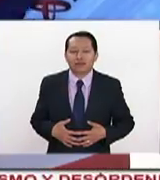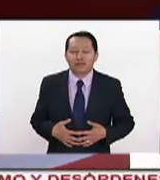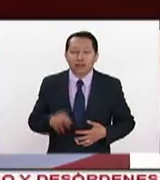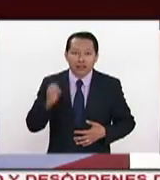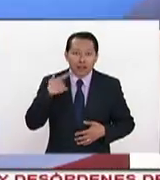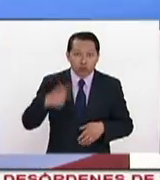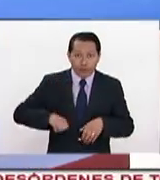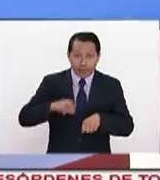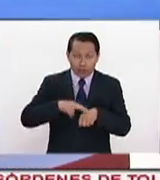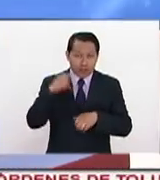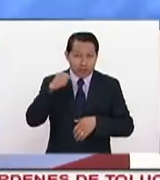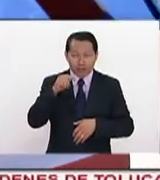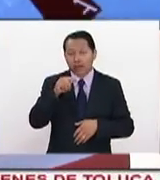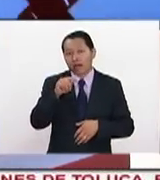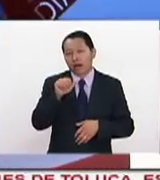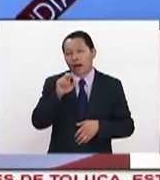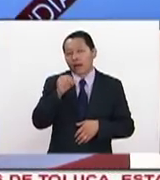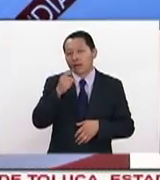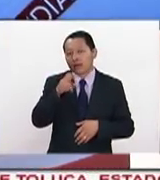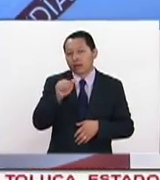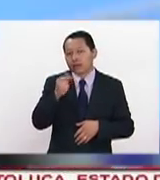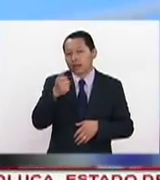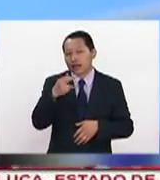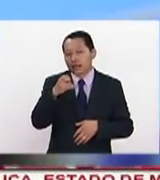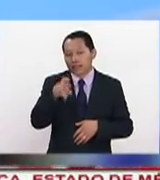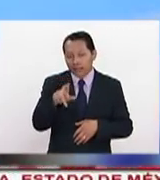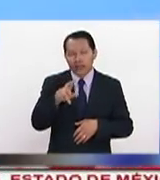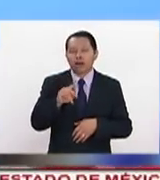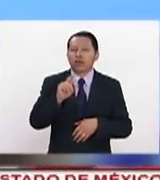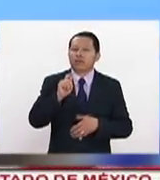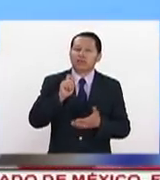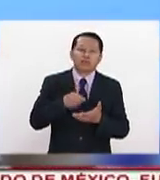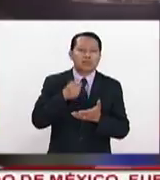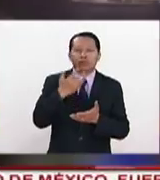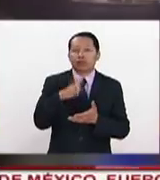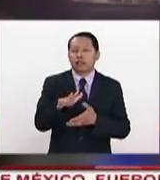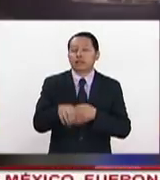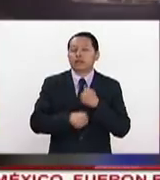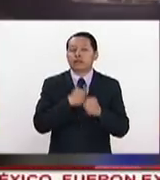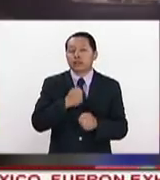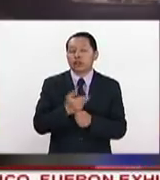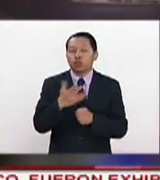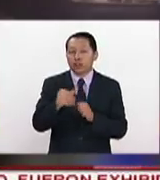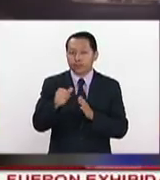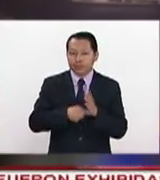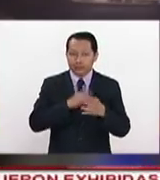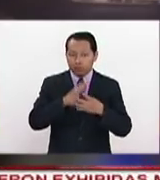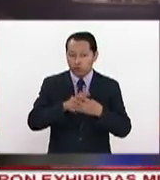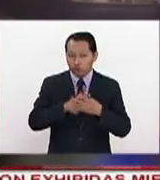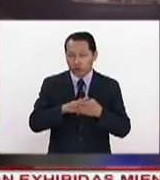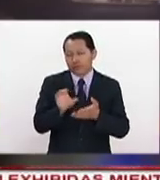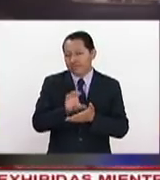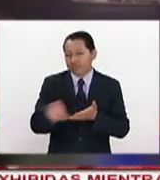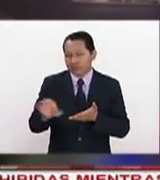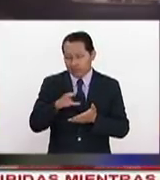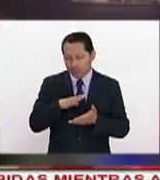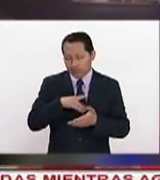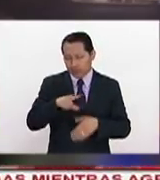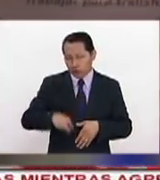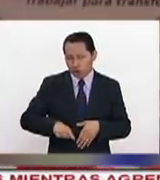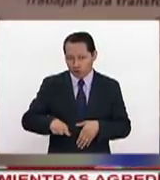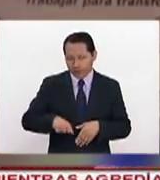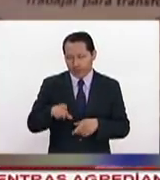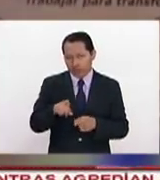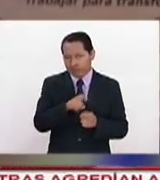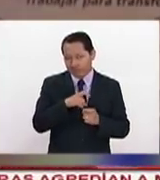El exgobernador de Tabasco, Andrés Granier Melo, fue sentenciado a 10 años y 10 meses de prisión por el desvío de recursos públicos